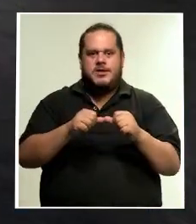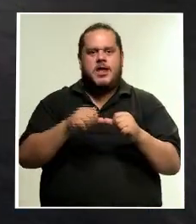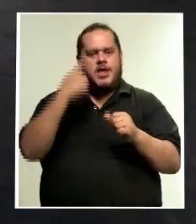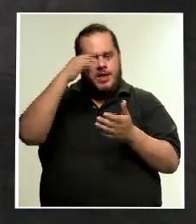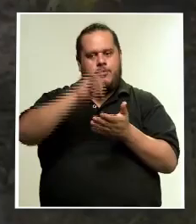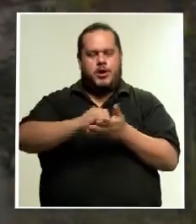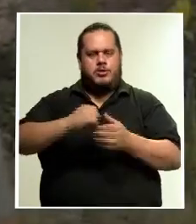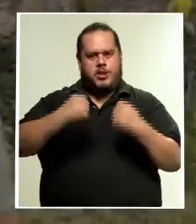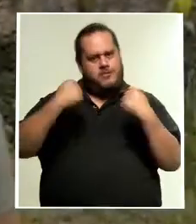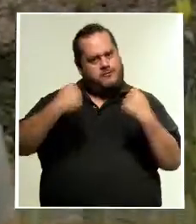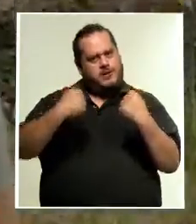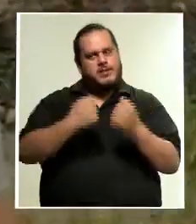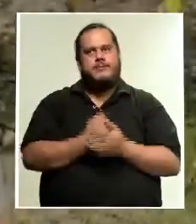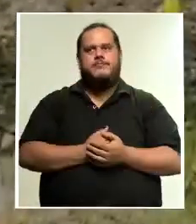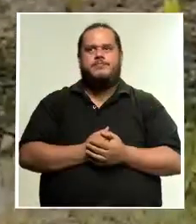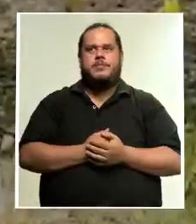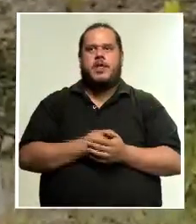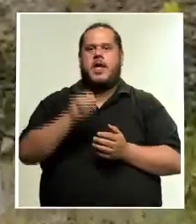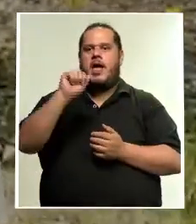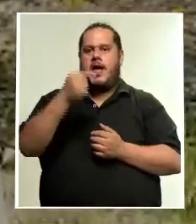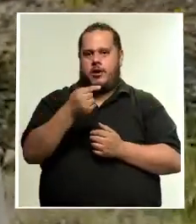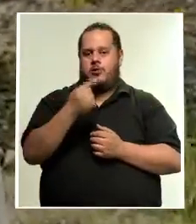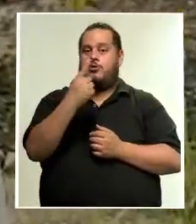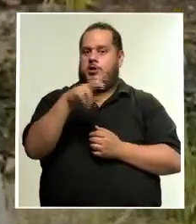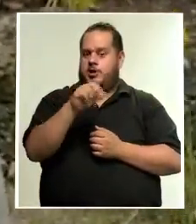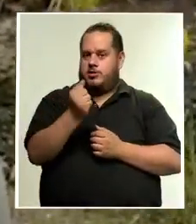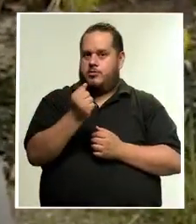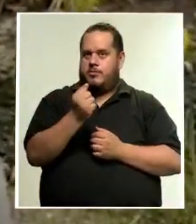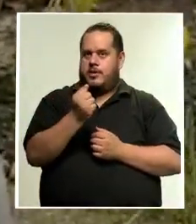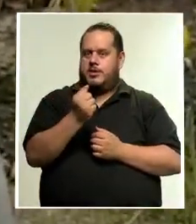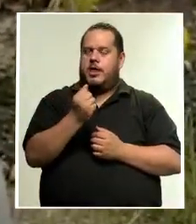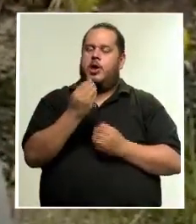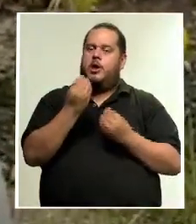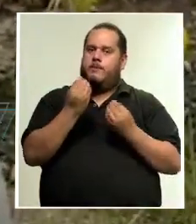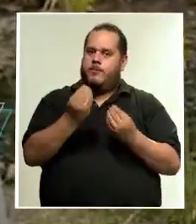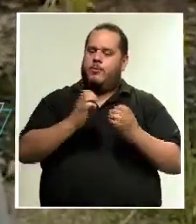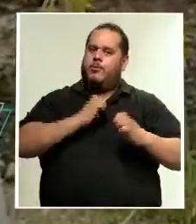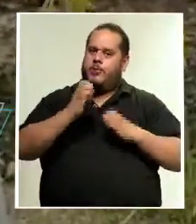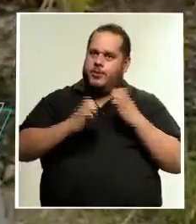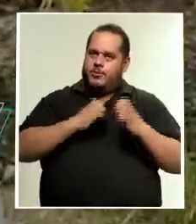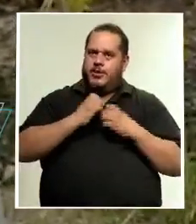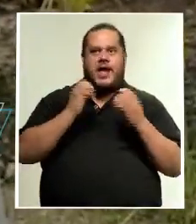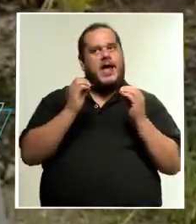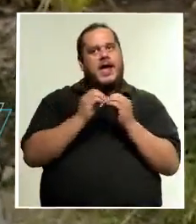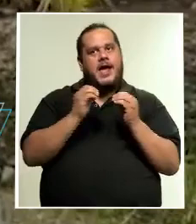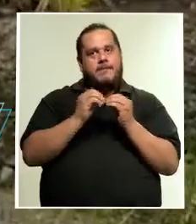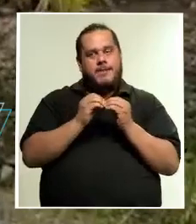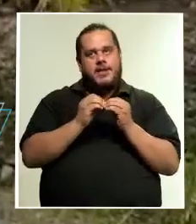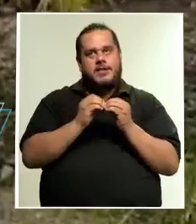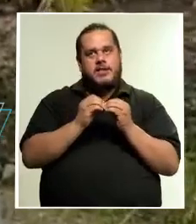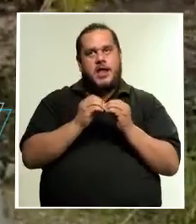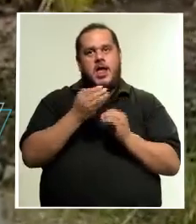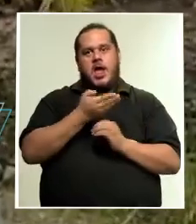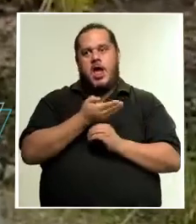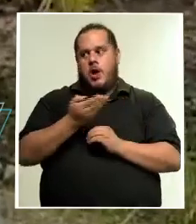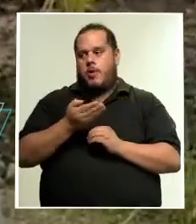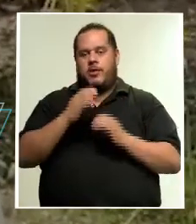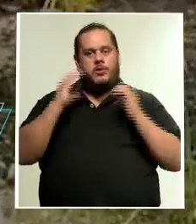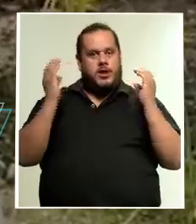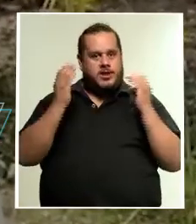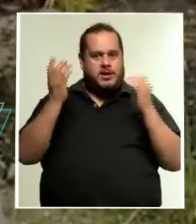fuerte. Agosto es un mes muy emotivo y aún más cuando la celebración del Día de